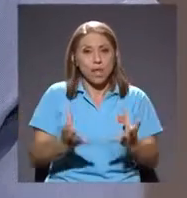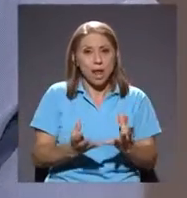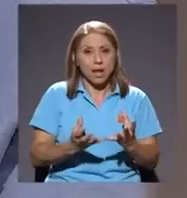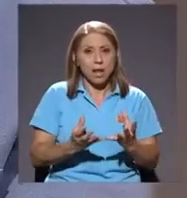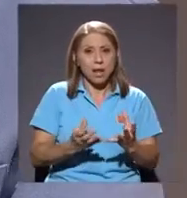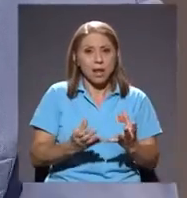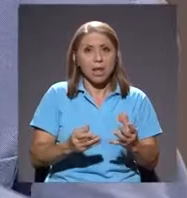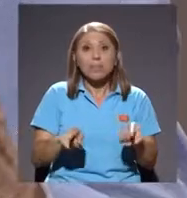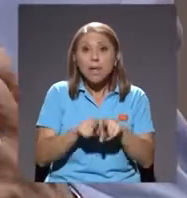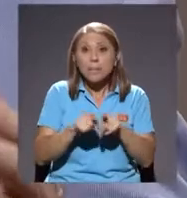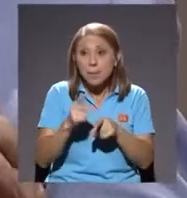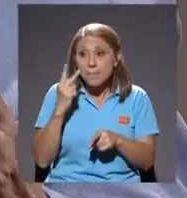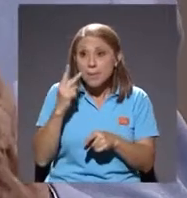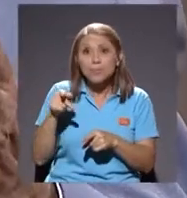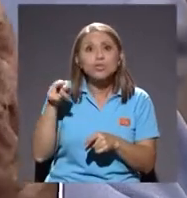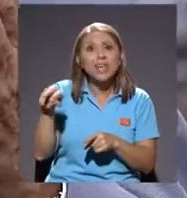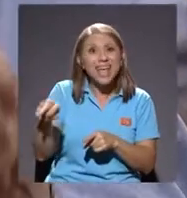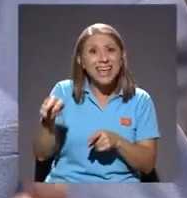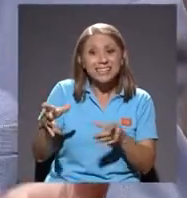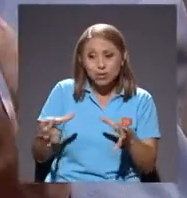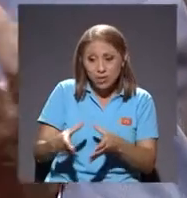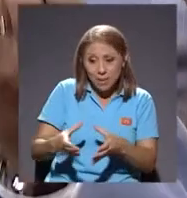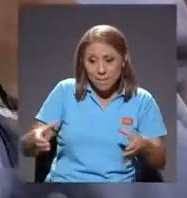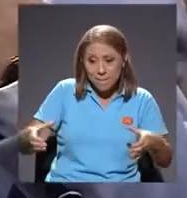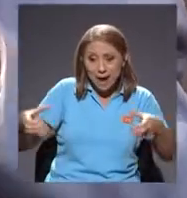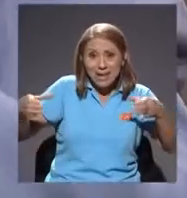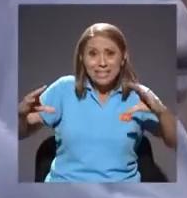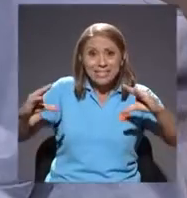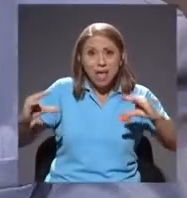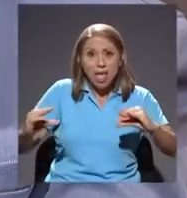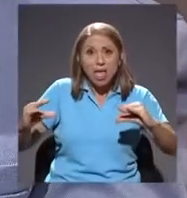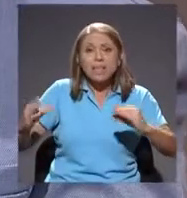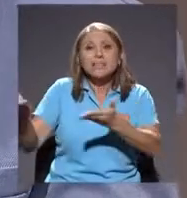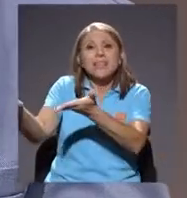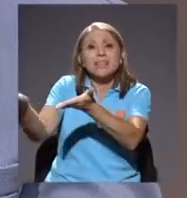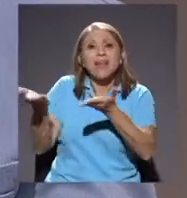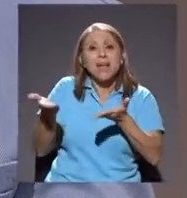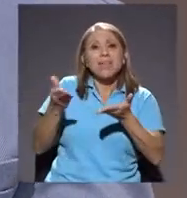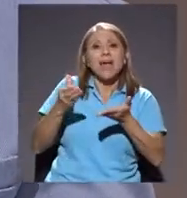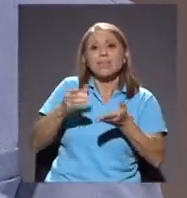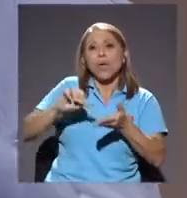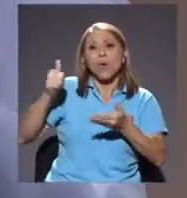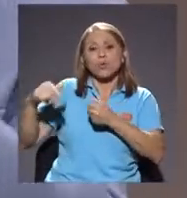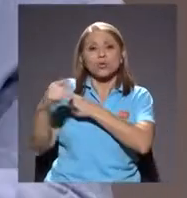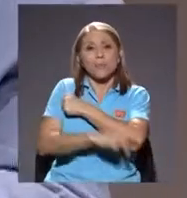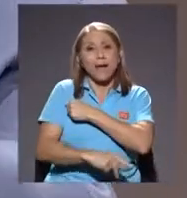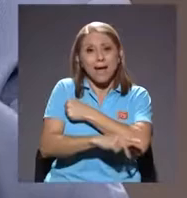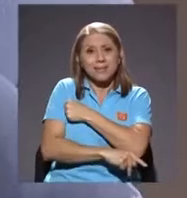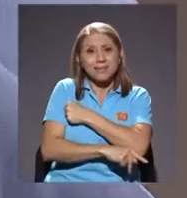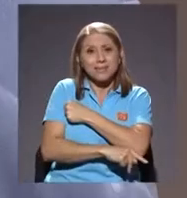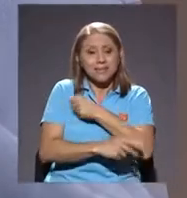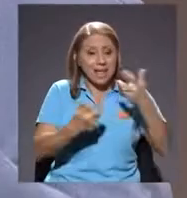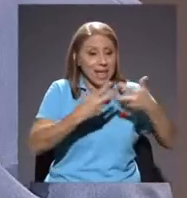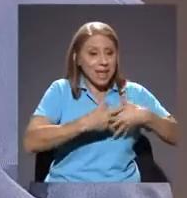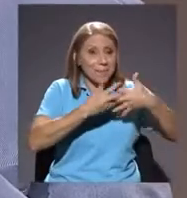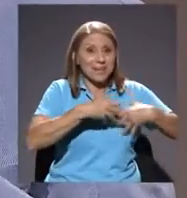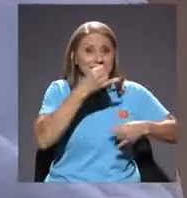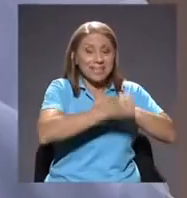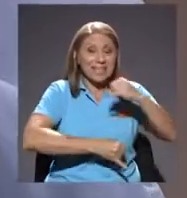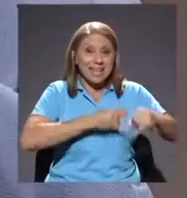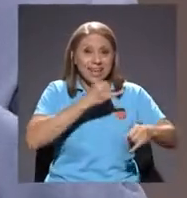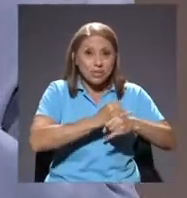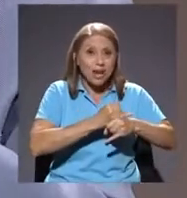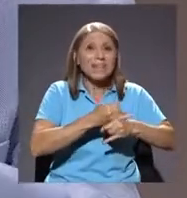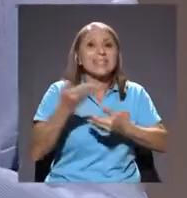importante que las grandes transnacionales estas que se estaban instalando en el país que estaban importando los impresos